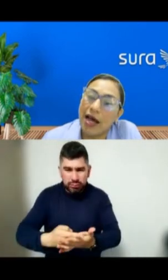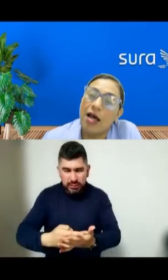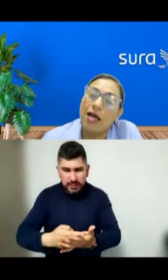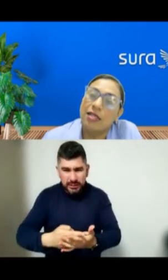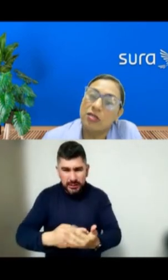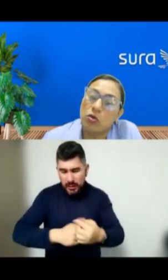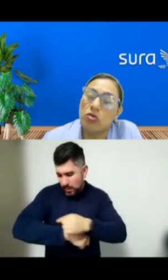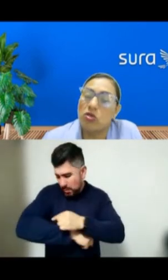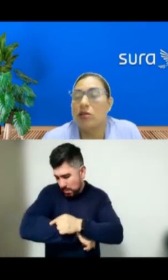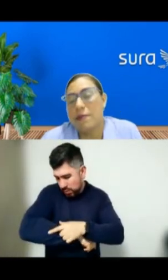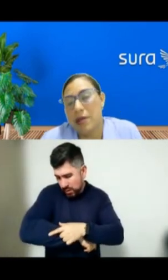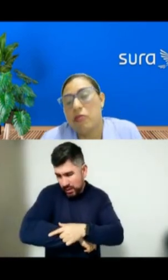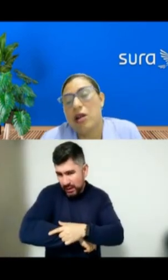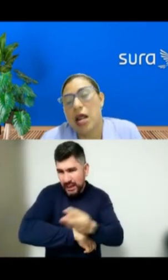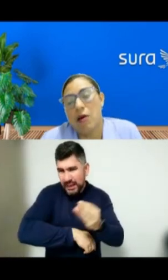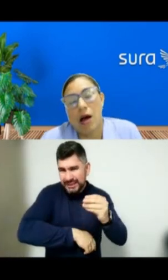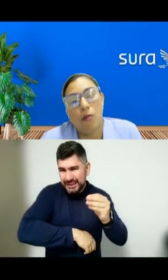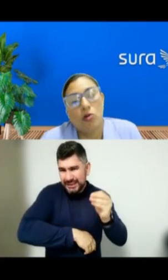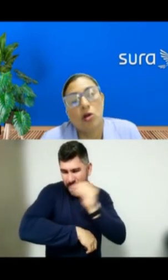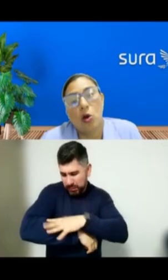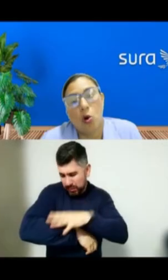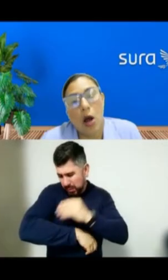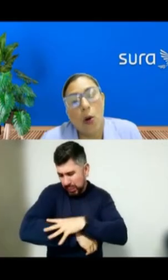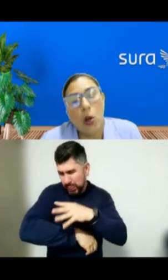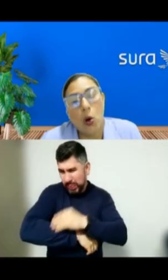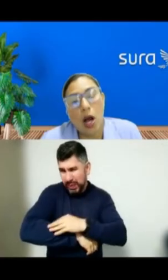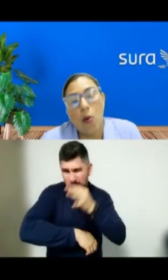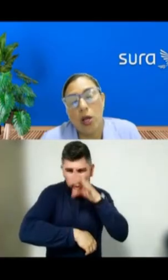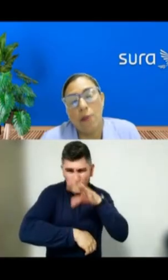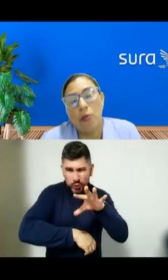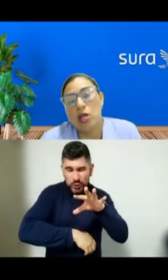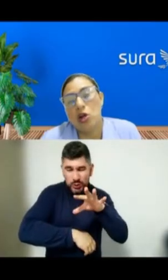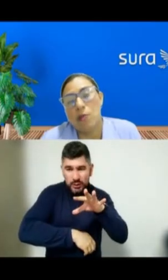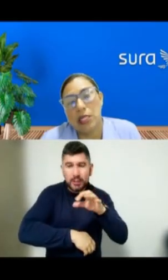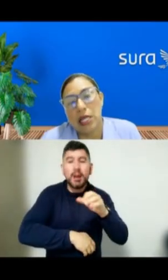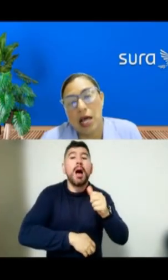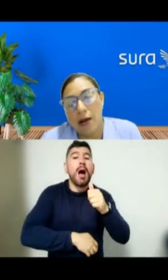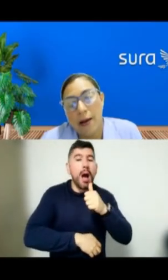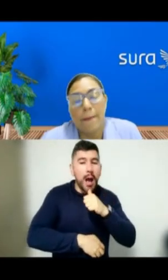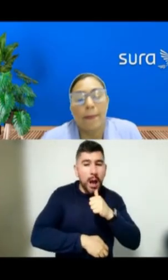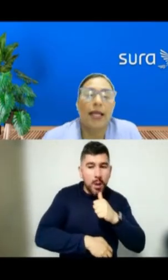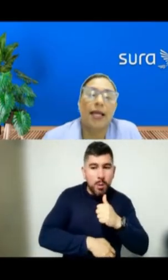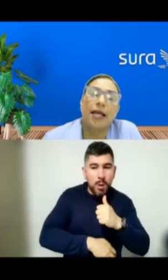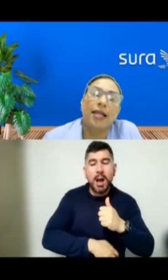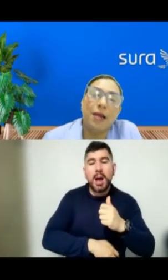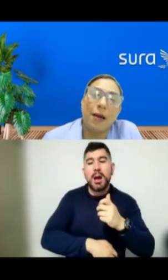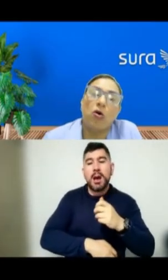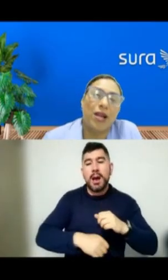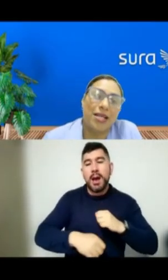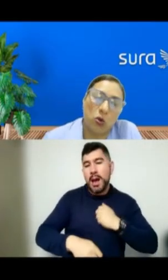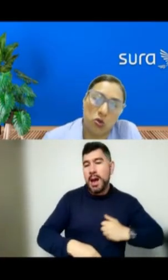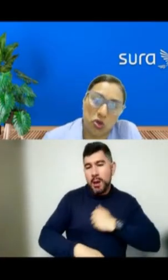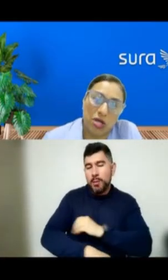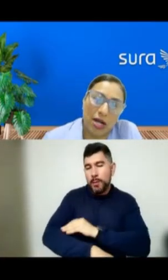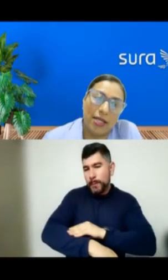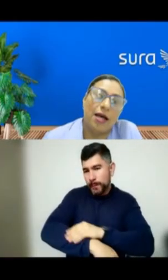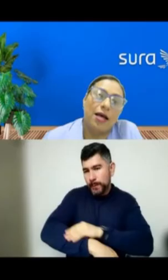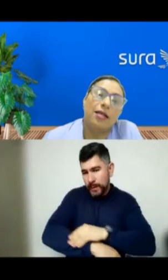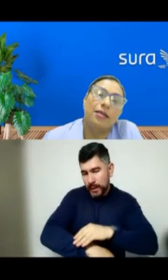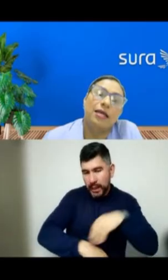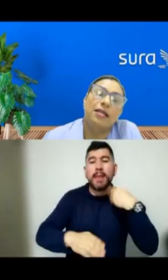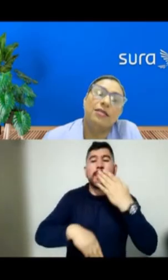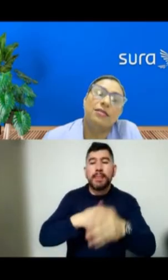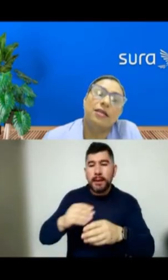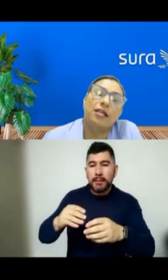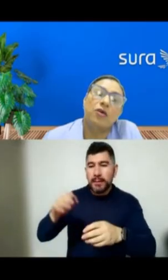de tierra, de sucio, también pues la lavamos con agua y con jabón, y posteriormente la limpiamos con la solución